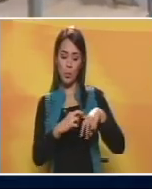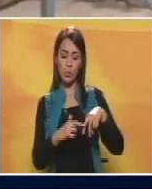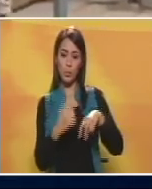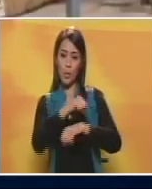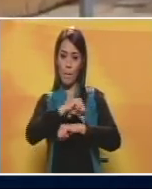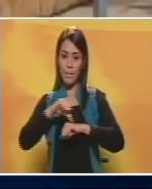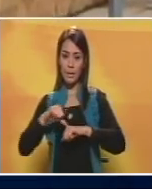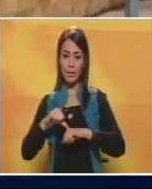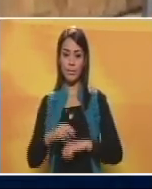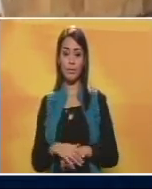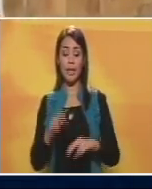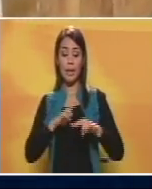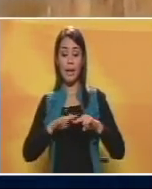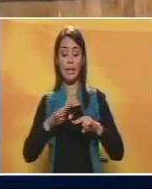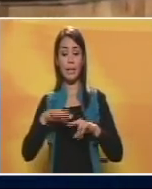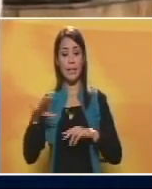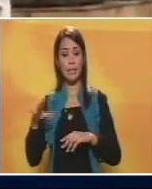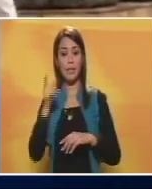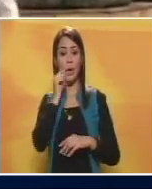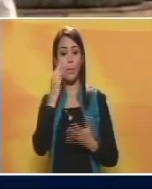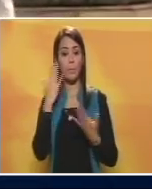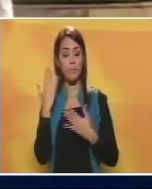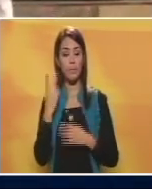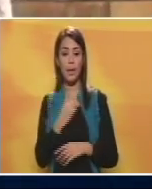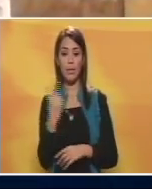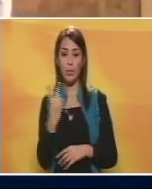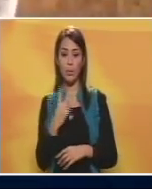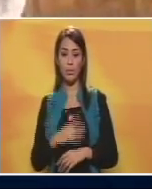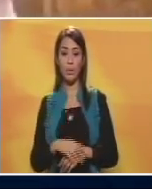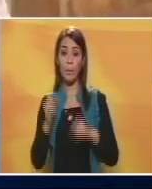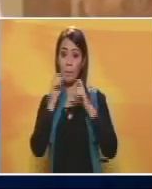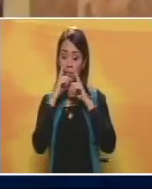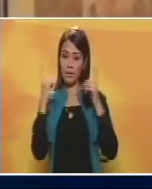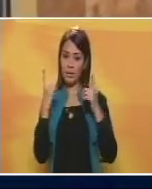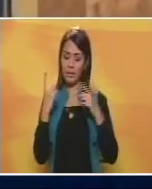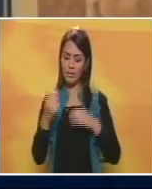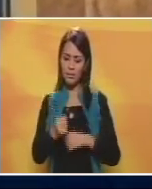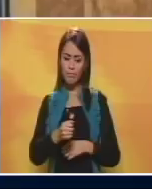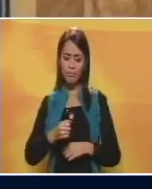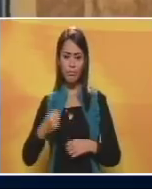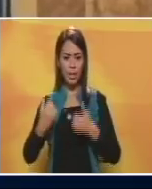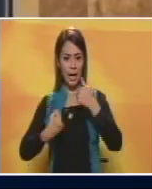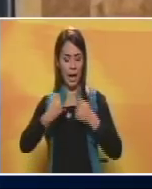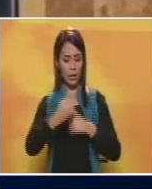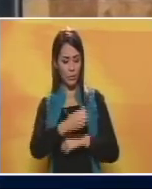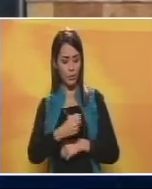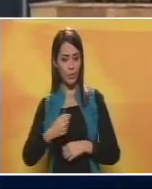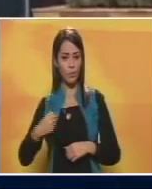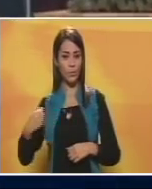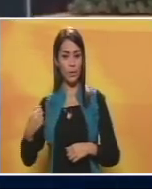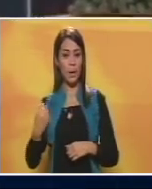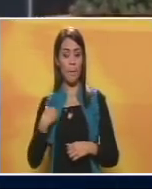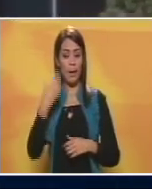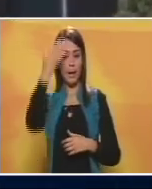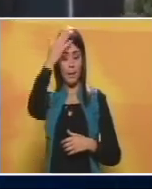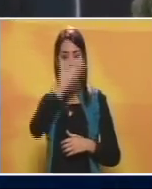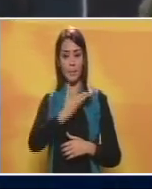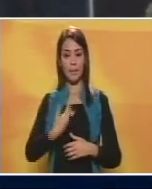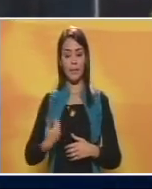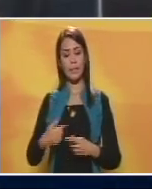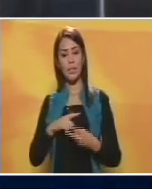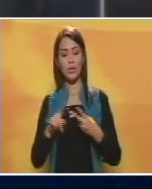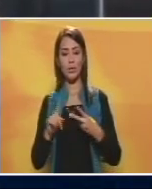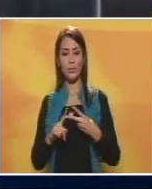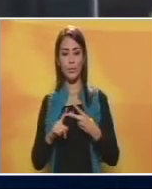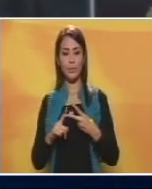las niñas, Felipe y las reinas, pero lo más impactante fue ver a Leticia abrirle la puerta del carro para que salieran la princesa Leonor y luego su